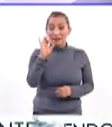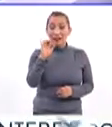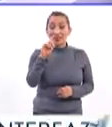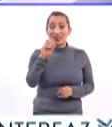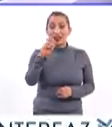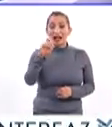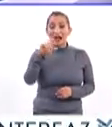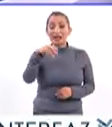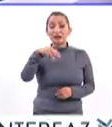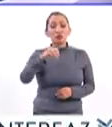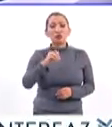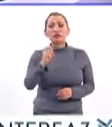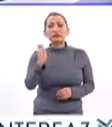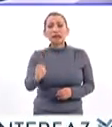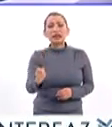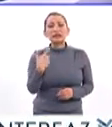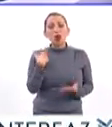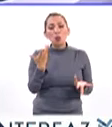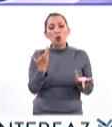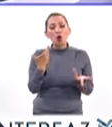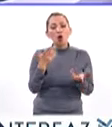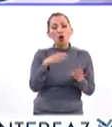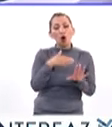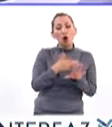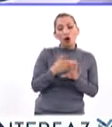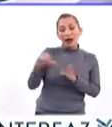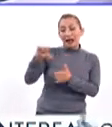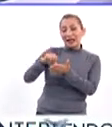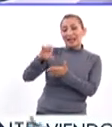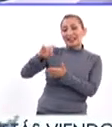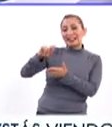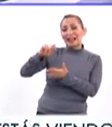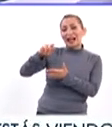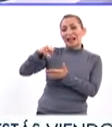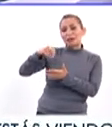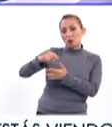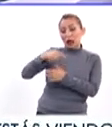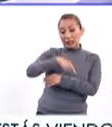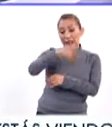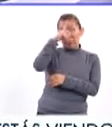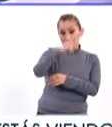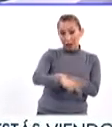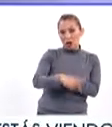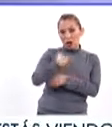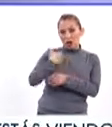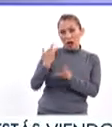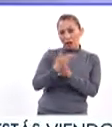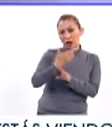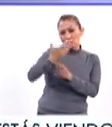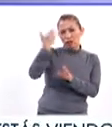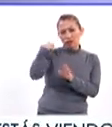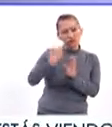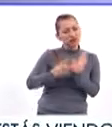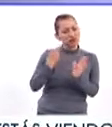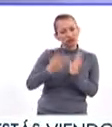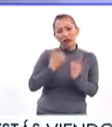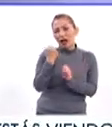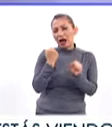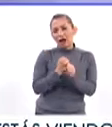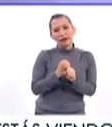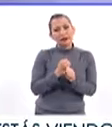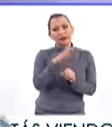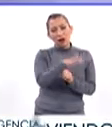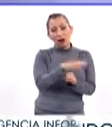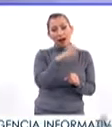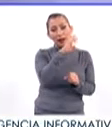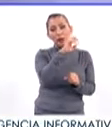federalismo pues es justamente la contracorriente al centralismo. Entonces, precisamente, nuestro país ya ha pasado por tantas cosas, ha pasado desde